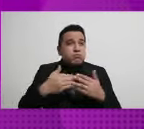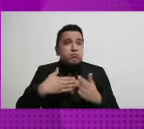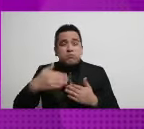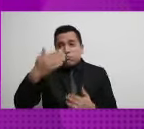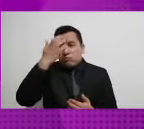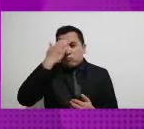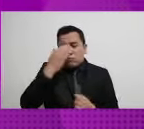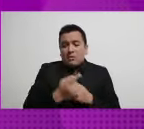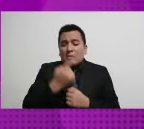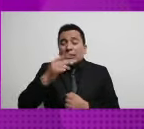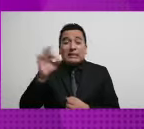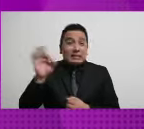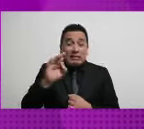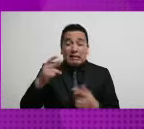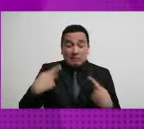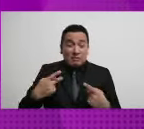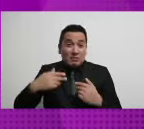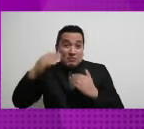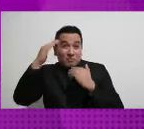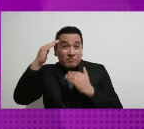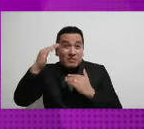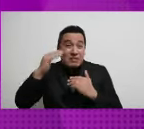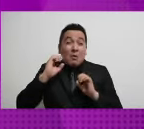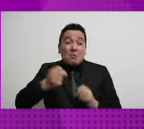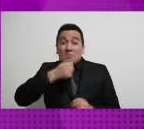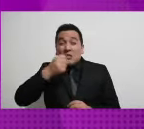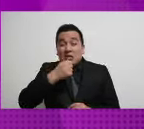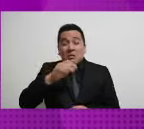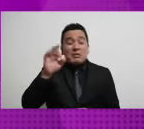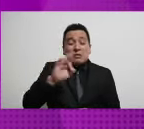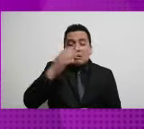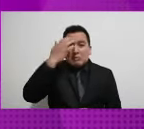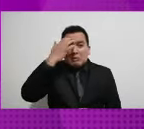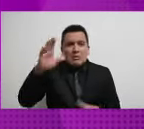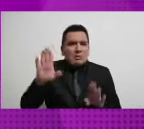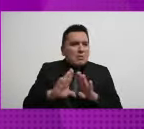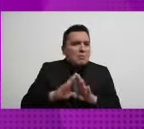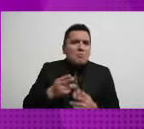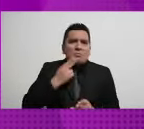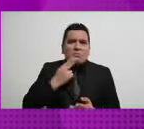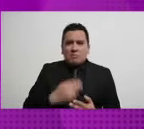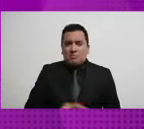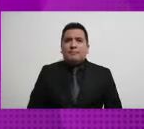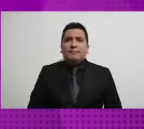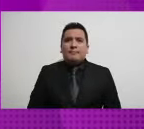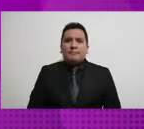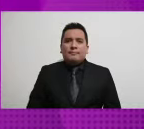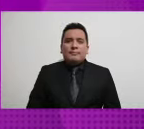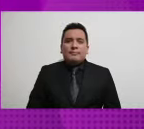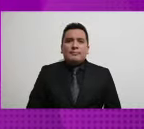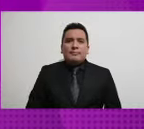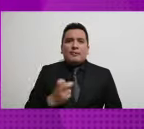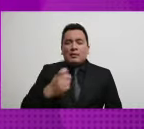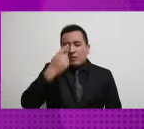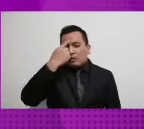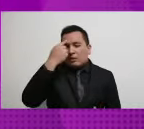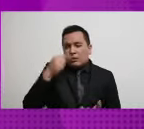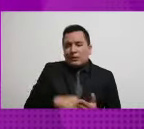la posibilidad de que alguno de nuestros adultos mayores pues no estén familiarizados con la utilización de dichas tecnologías. Creo